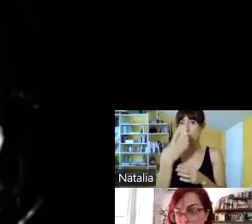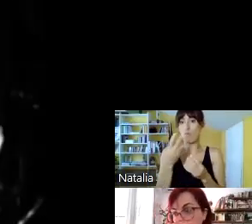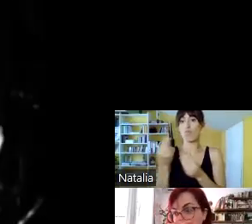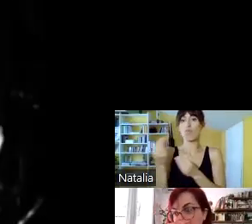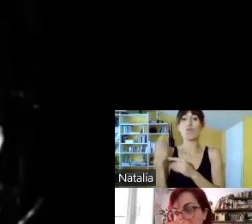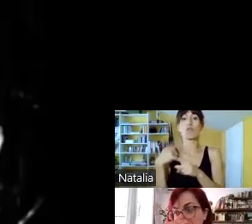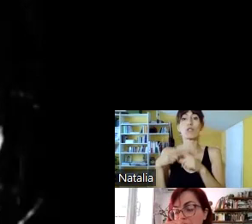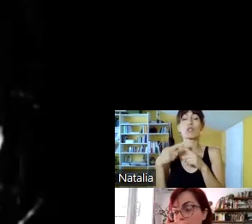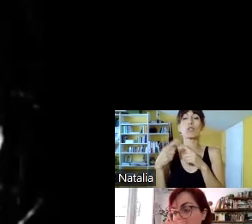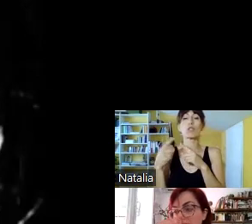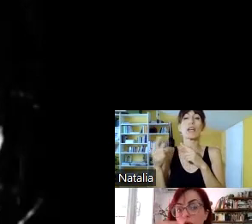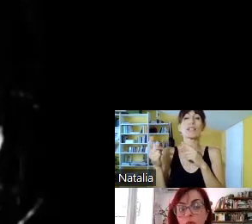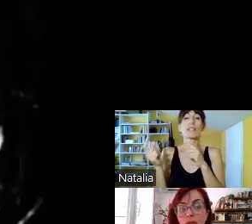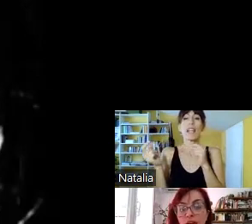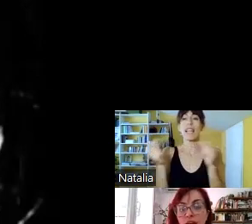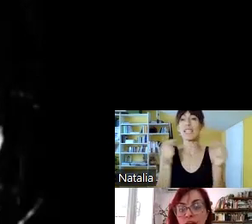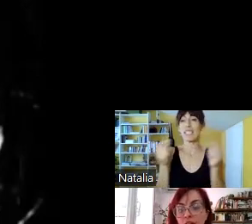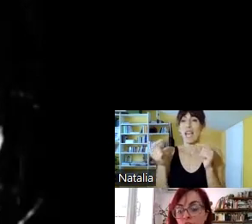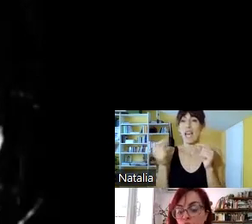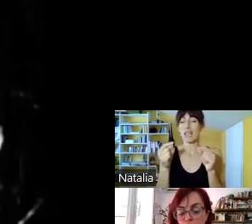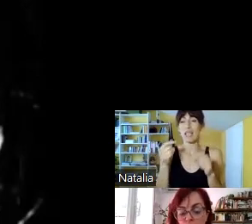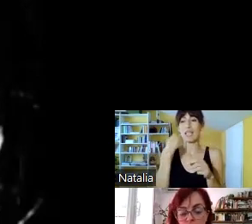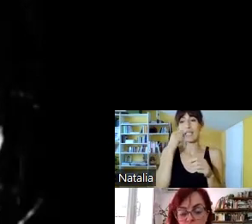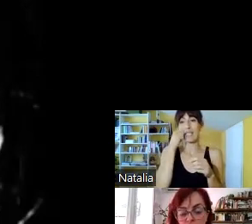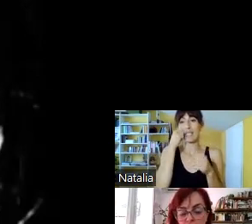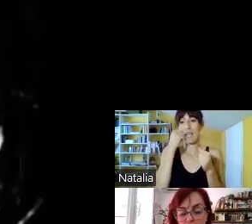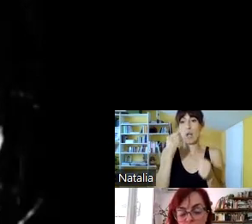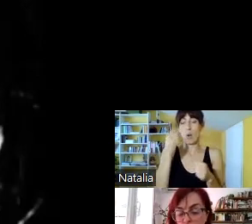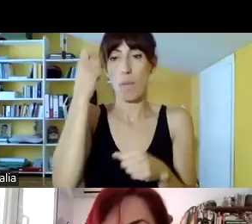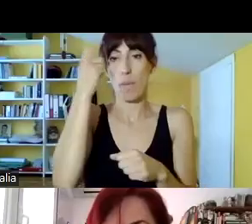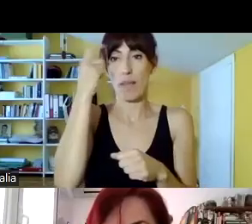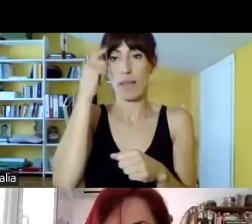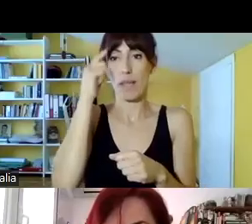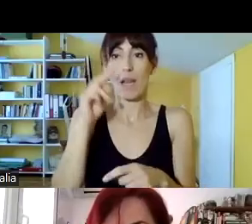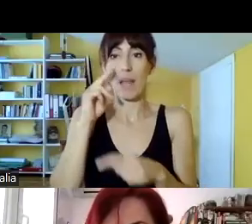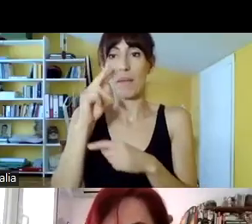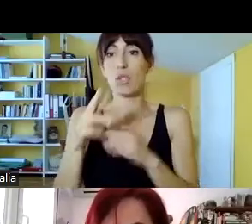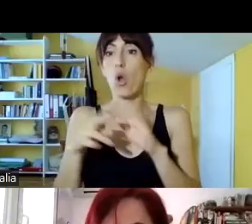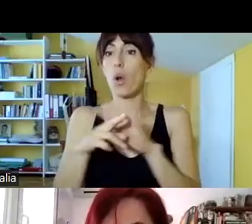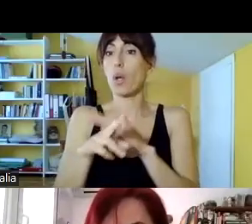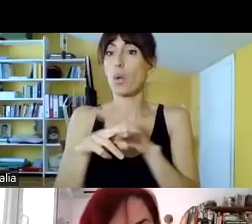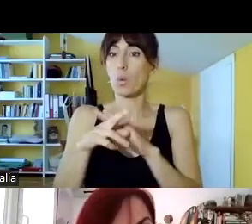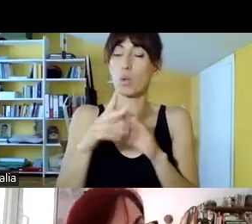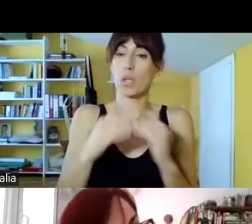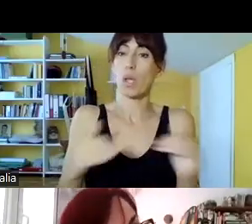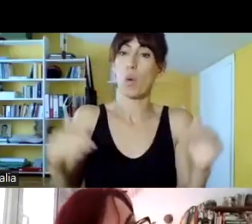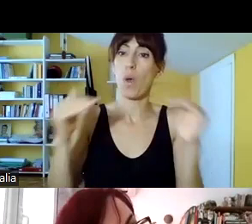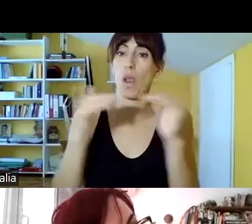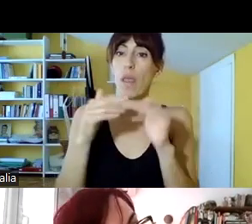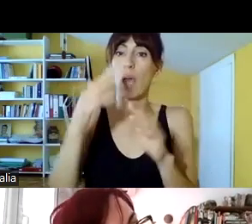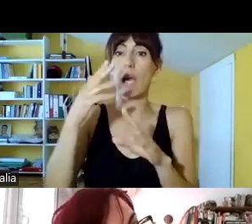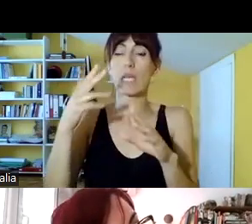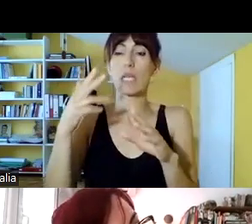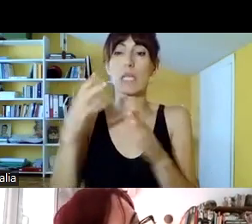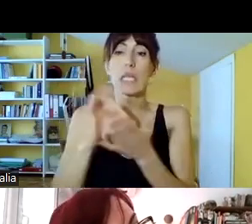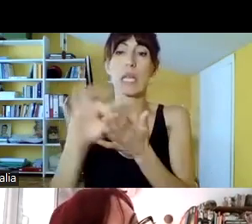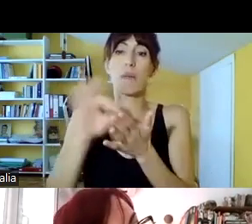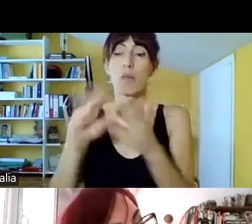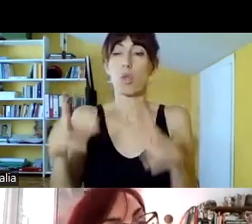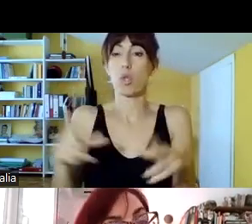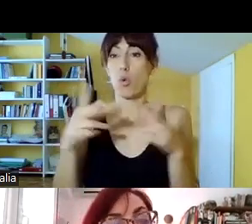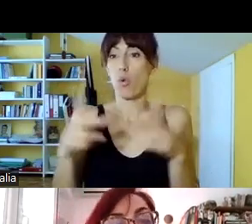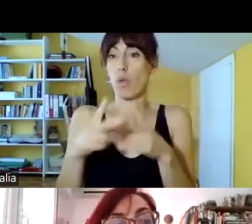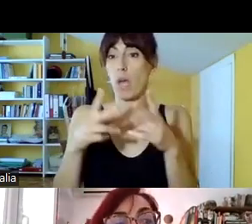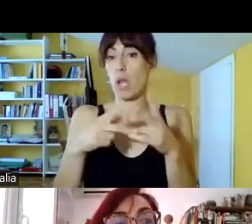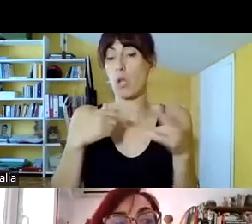que hay mucha gente de salud mental o de recursos de igualdad y de servicios sociales, y creo que muchas de estas cosas